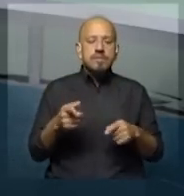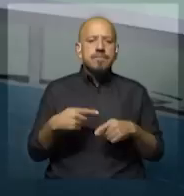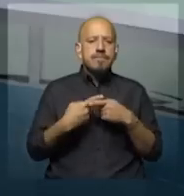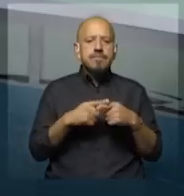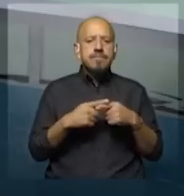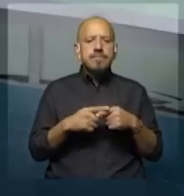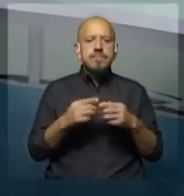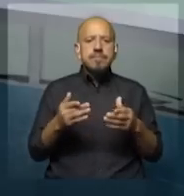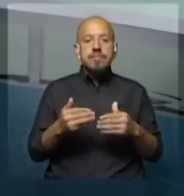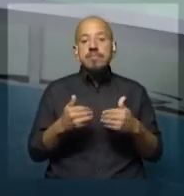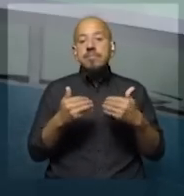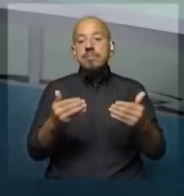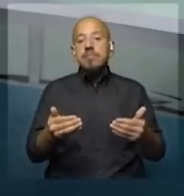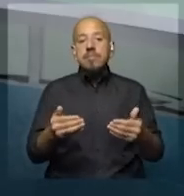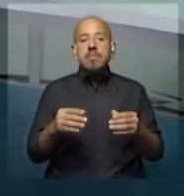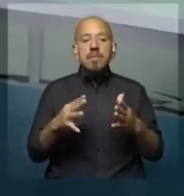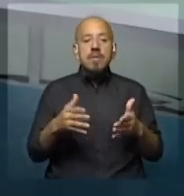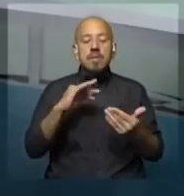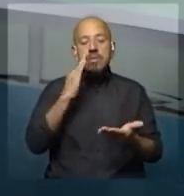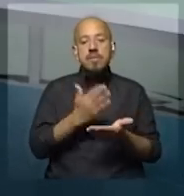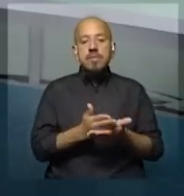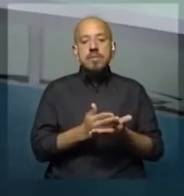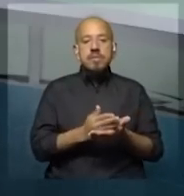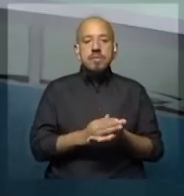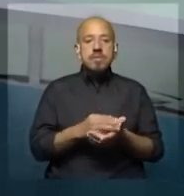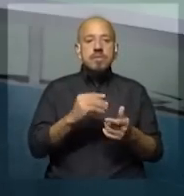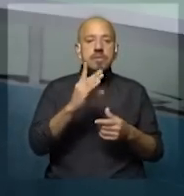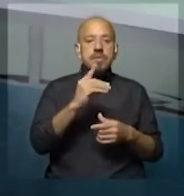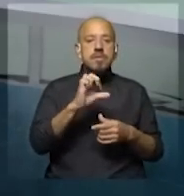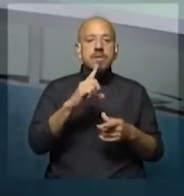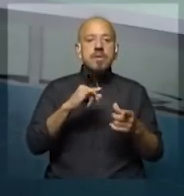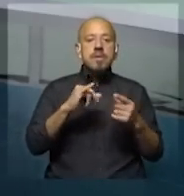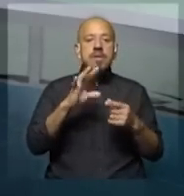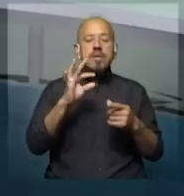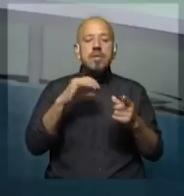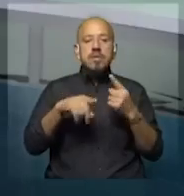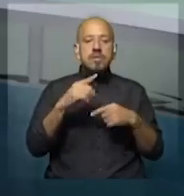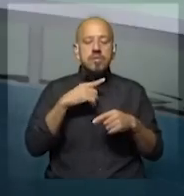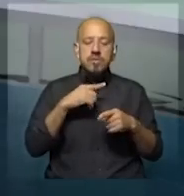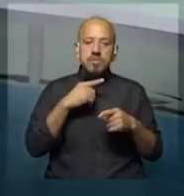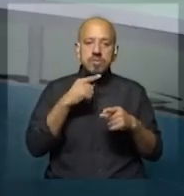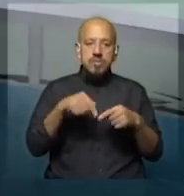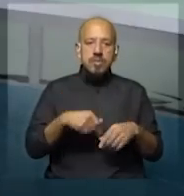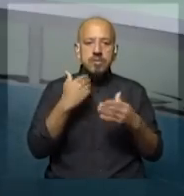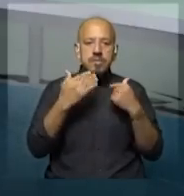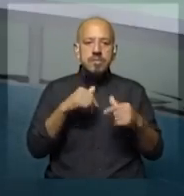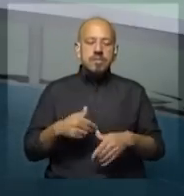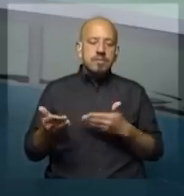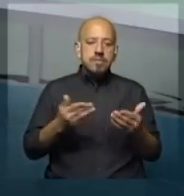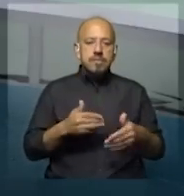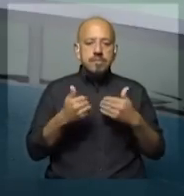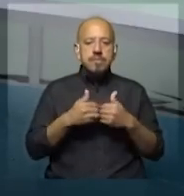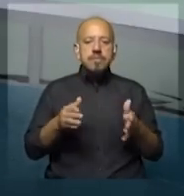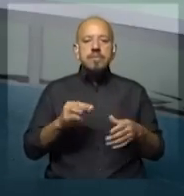discusión sobre la duración de las penas qué pasa con los delitos denominados de cuello blanco de todo eso estaremos hablando esta noche bienvenidas